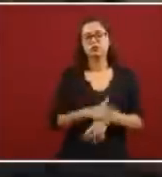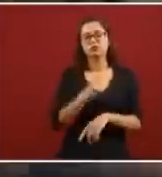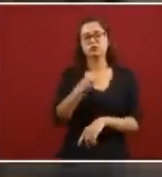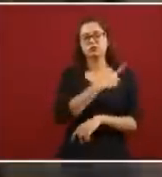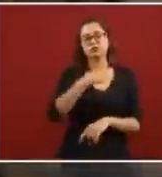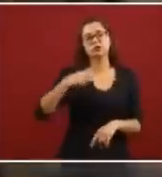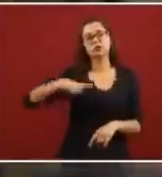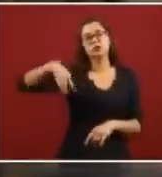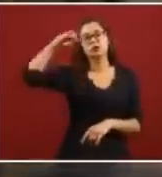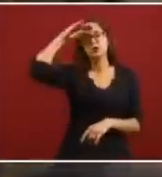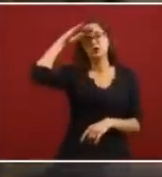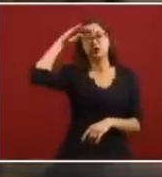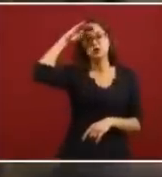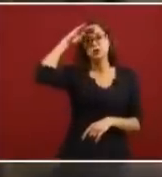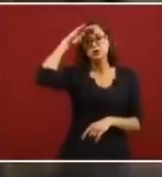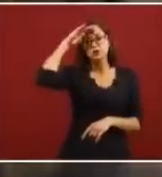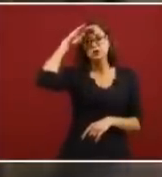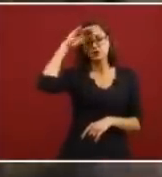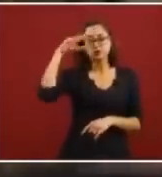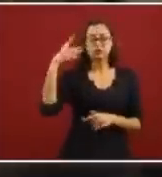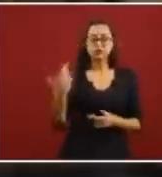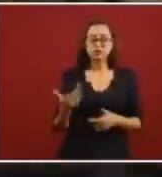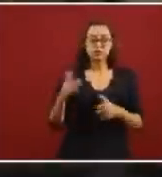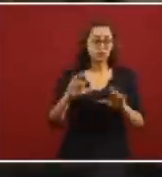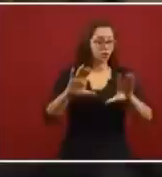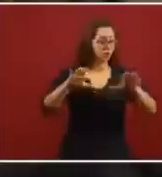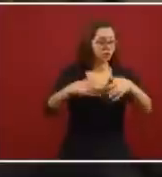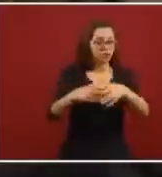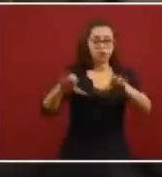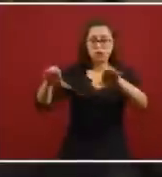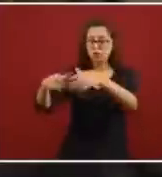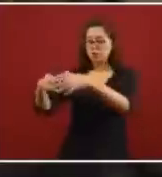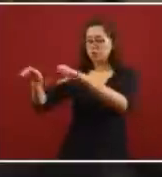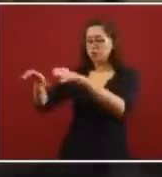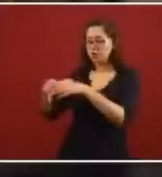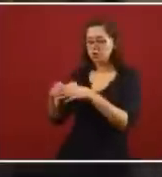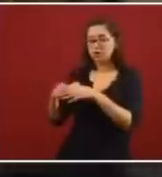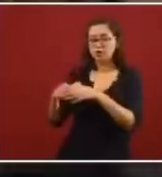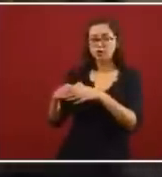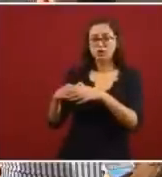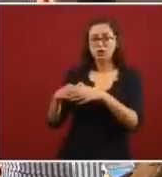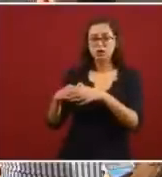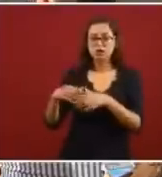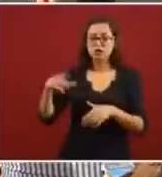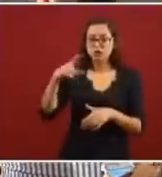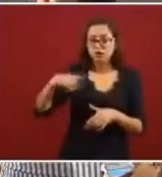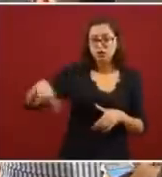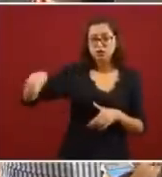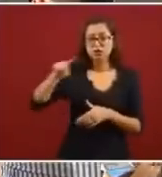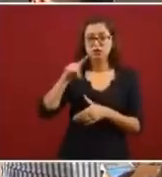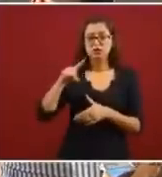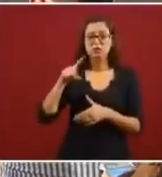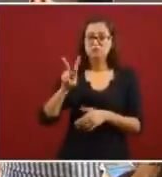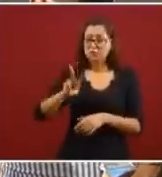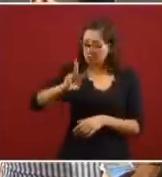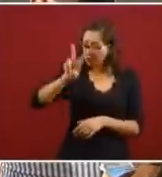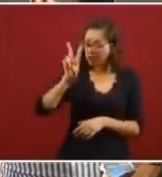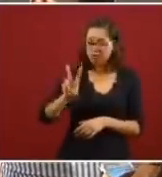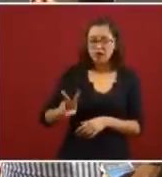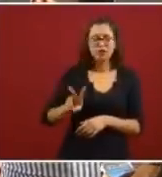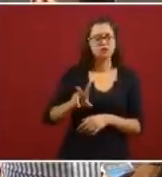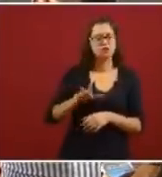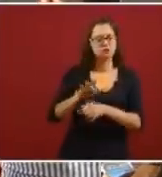importante y clave en esta lucha que es llamada la Cuarta Transformación. Y dice muchos